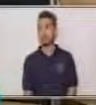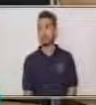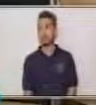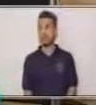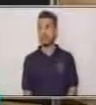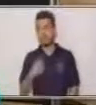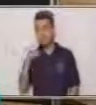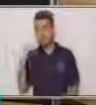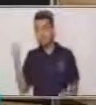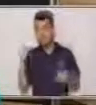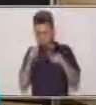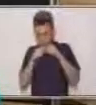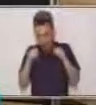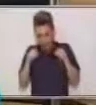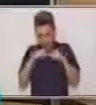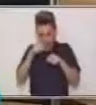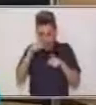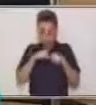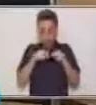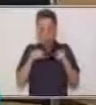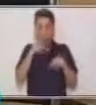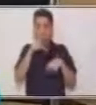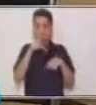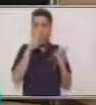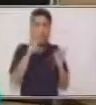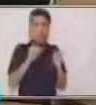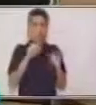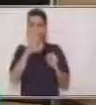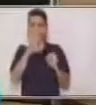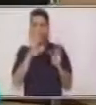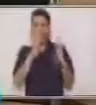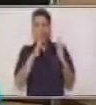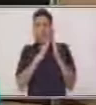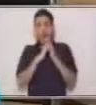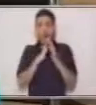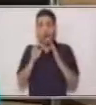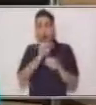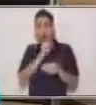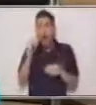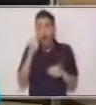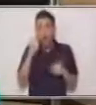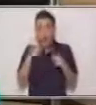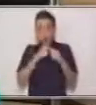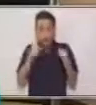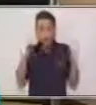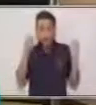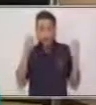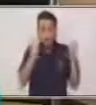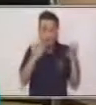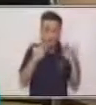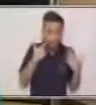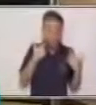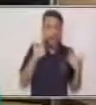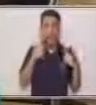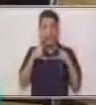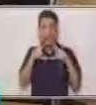estoy dando varios ejemplos para que tú puedas hacerlo en casa y verificar las medidas.